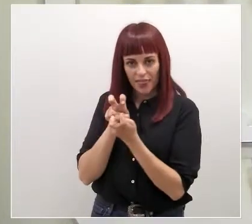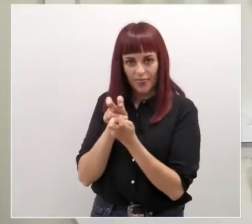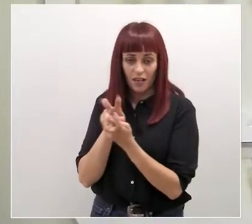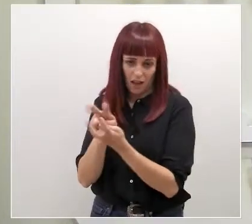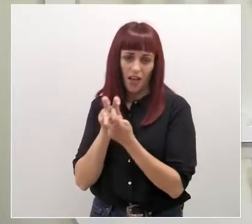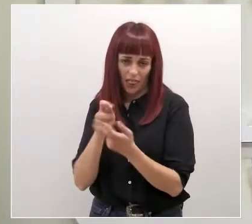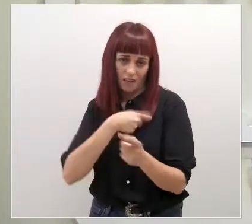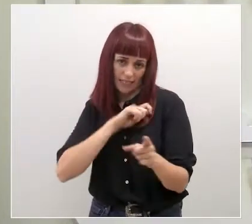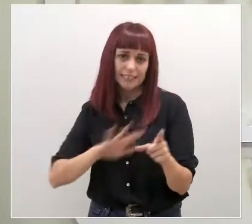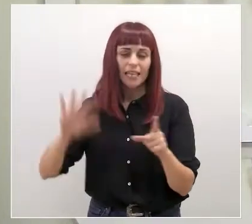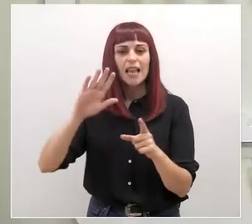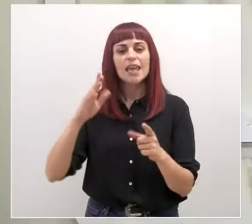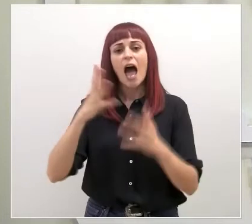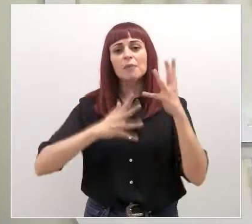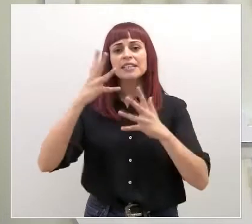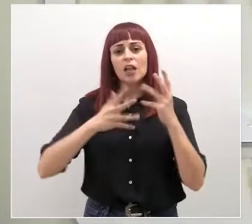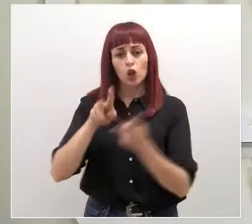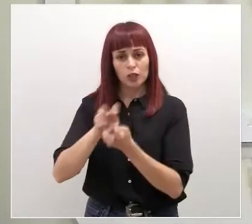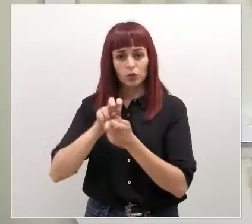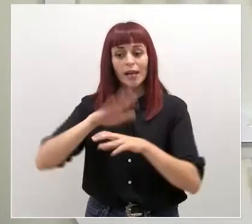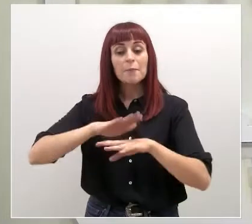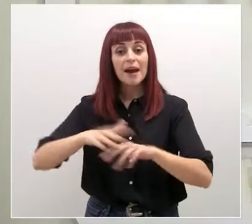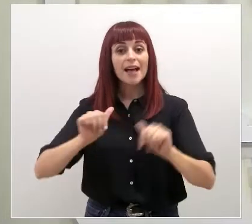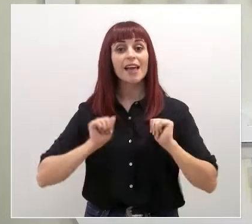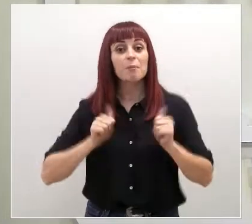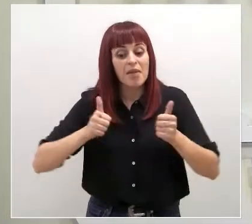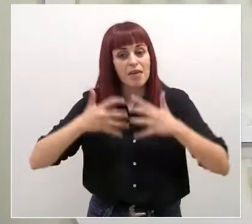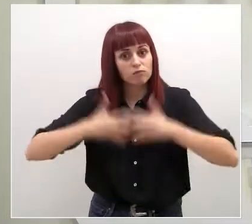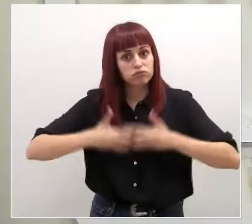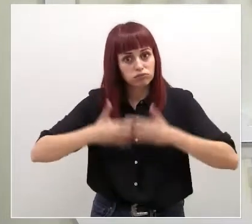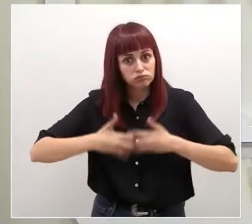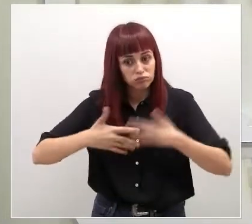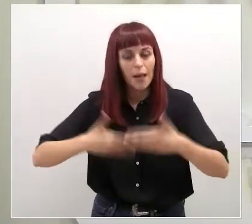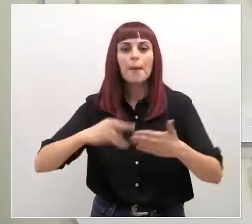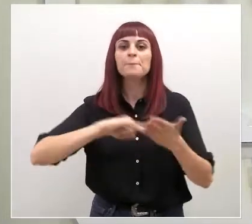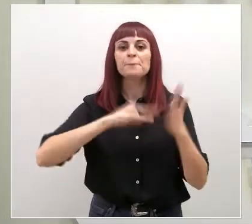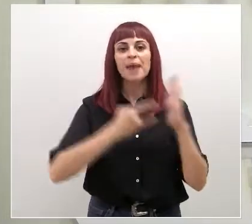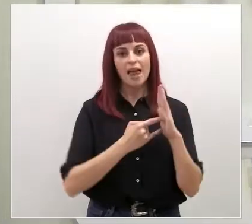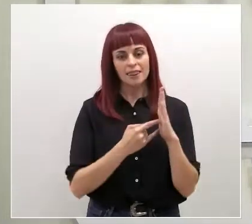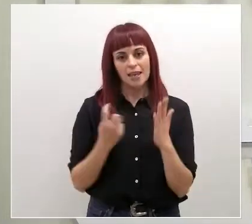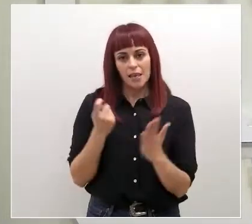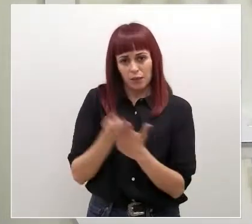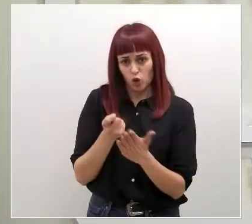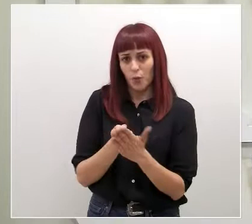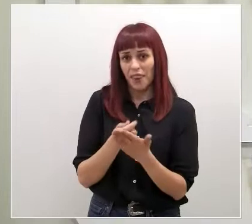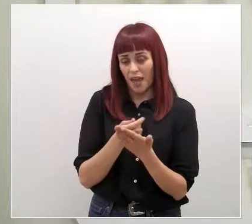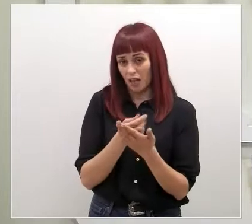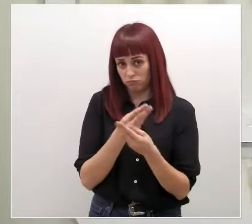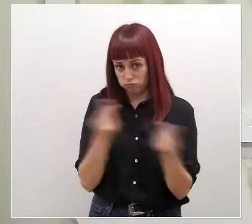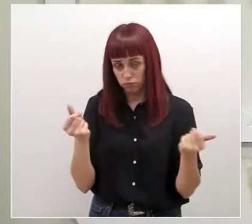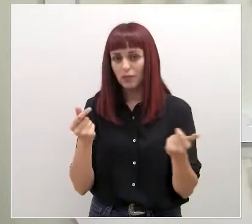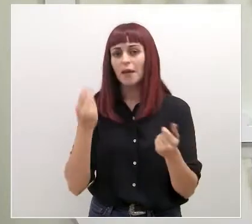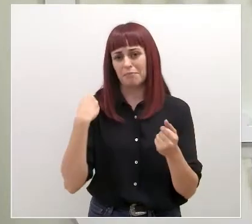Agencia Estatal de Administración Tributaria para la puesta en marcha de ese plan de solvencia empresarial en respuesta a